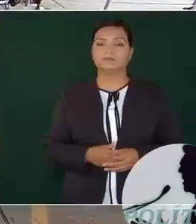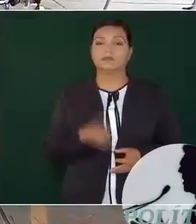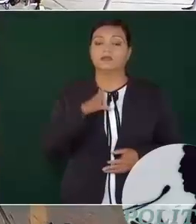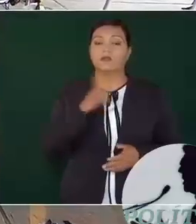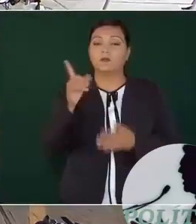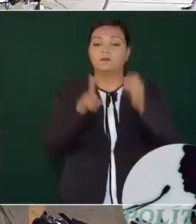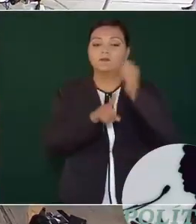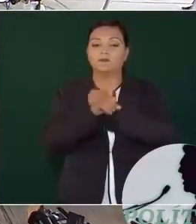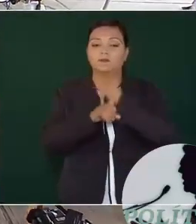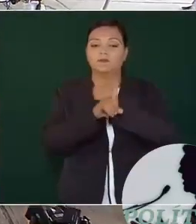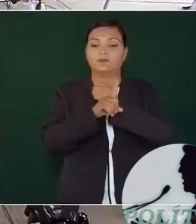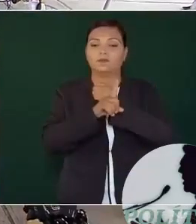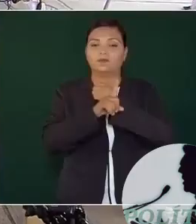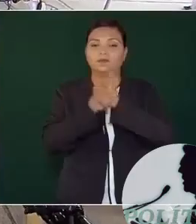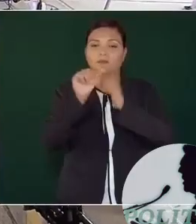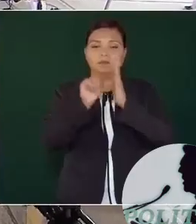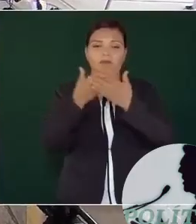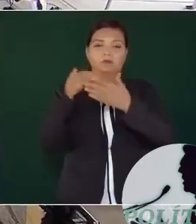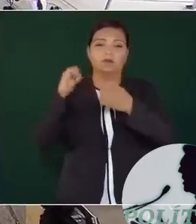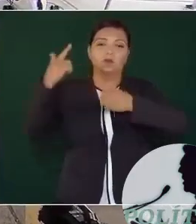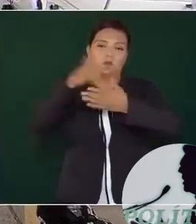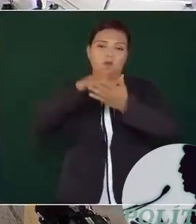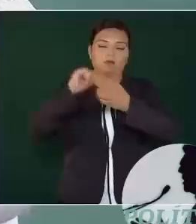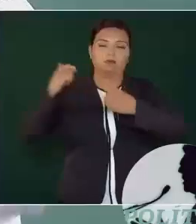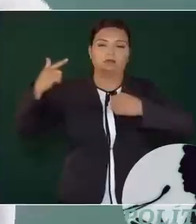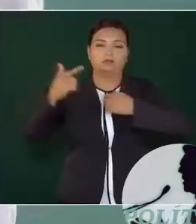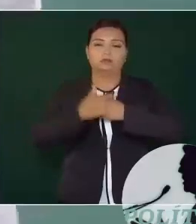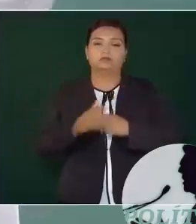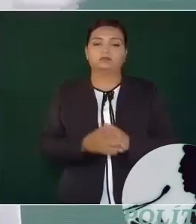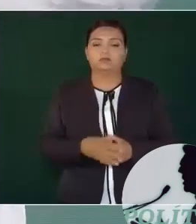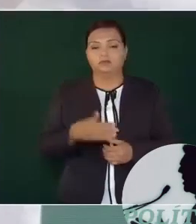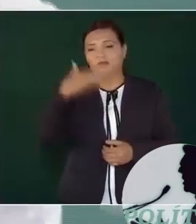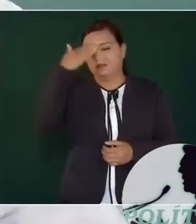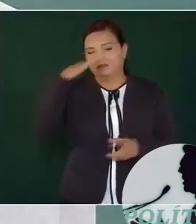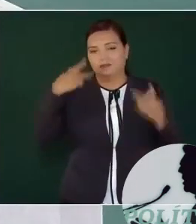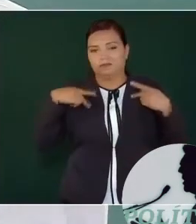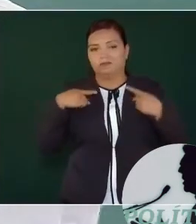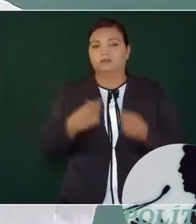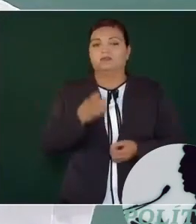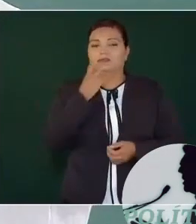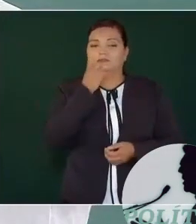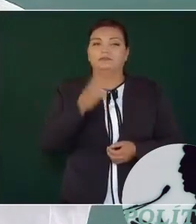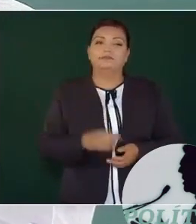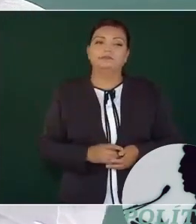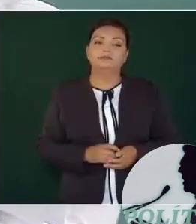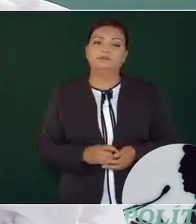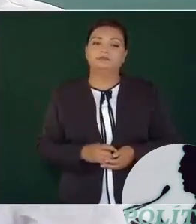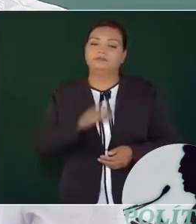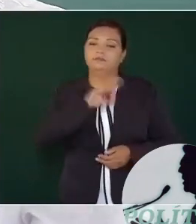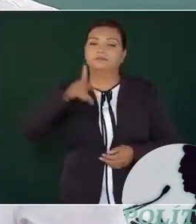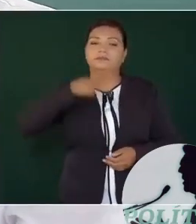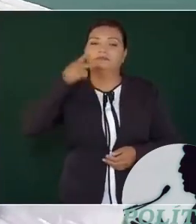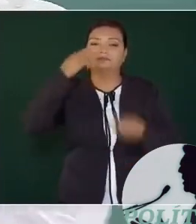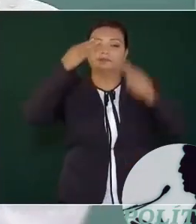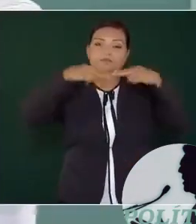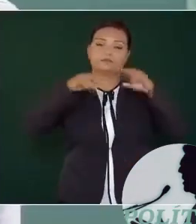Había un problema en algún lugar, ya saben ellos a qué me refiero, y le pregunté a la